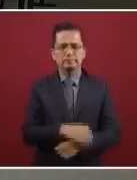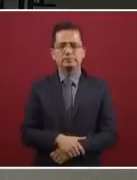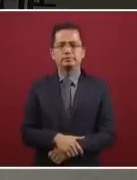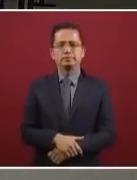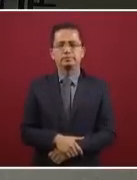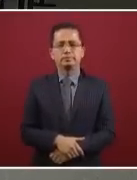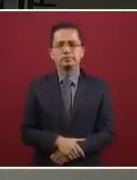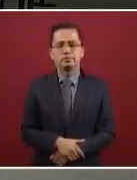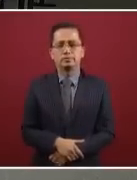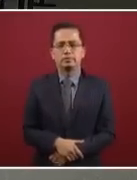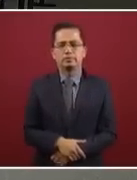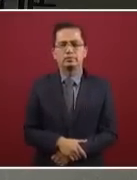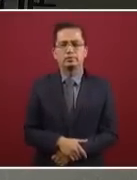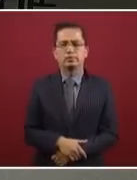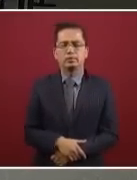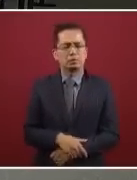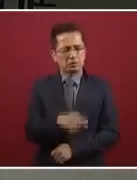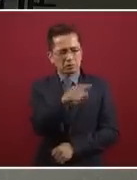Son